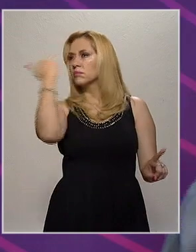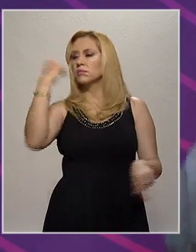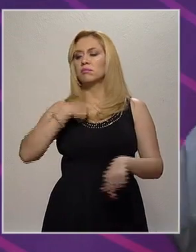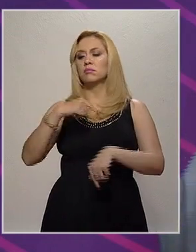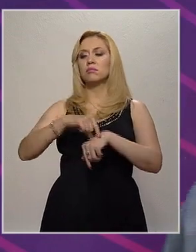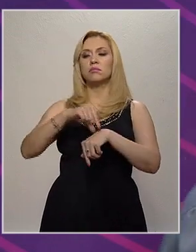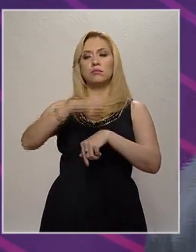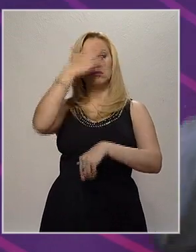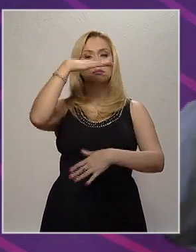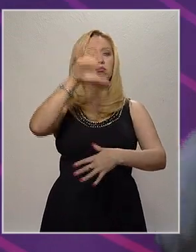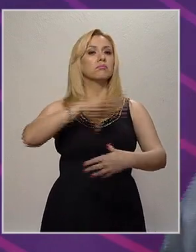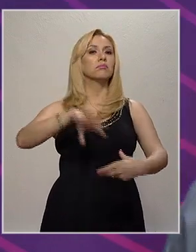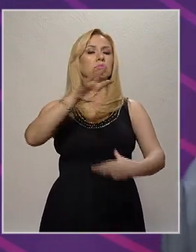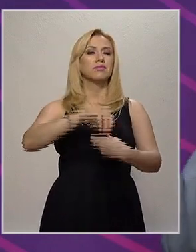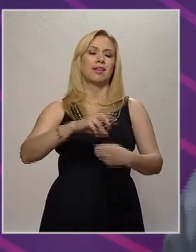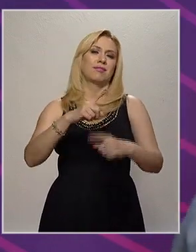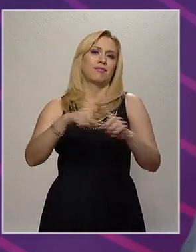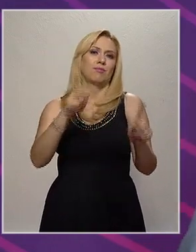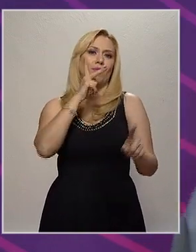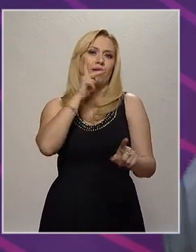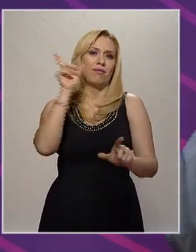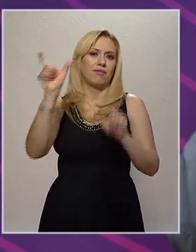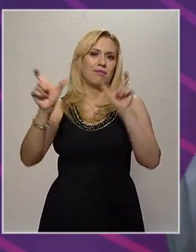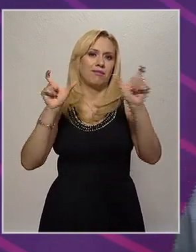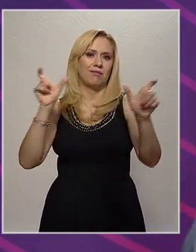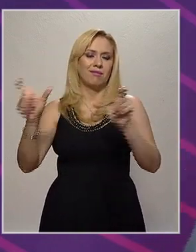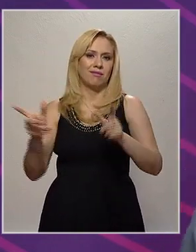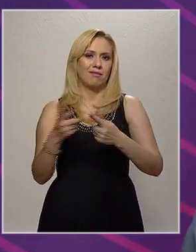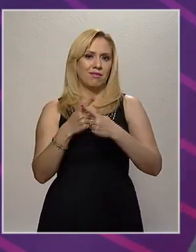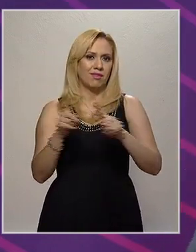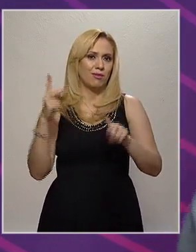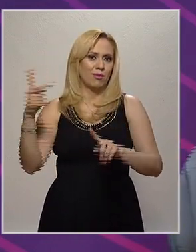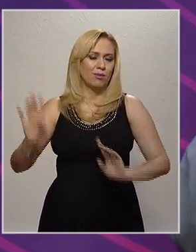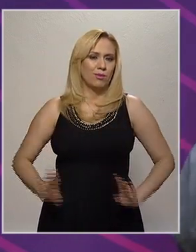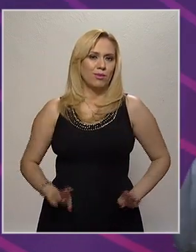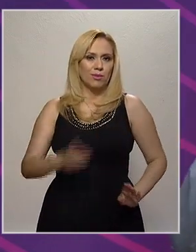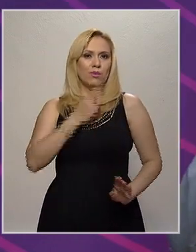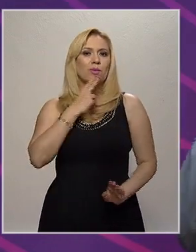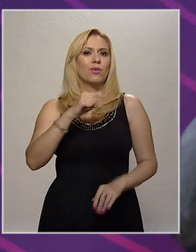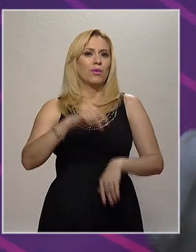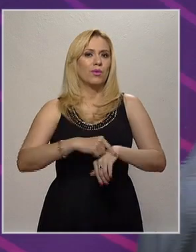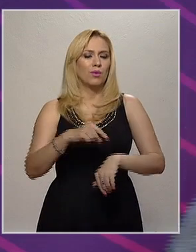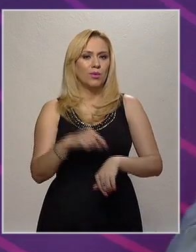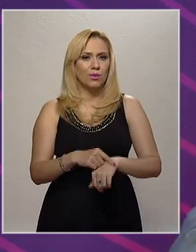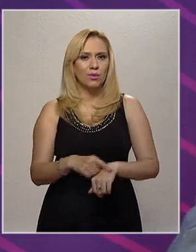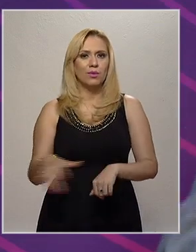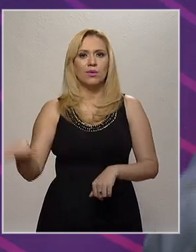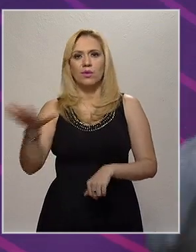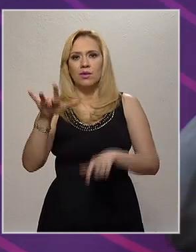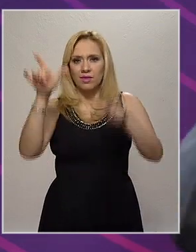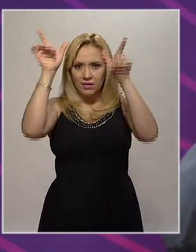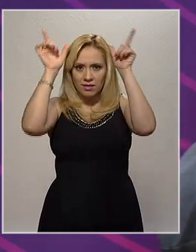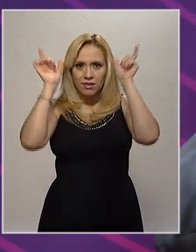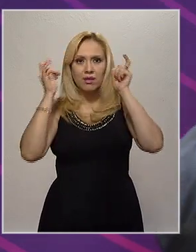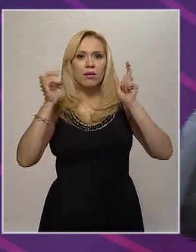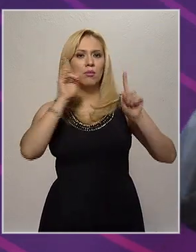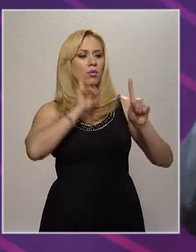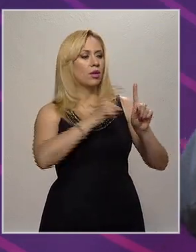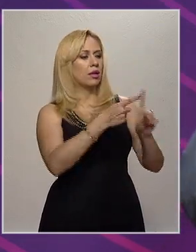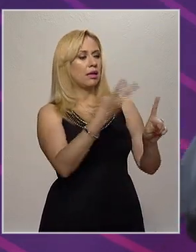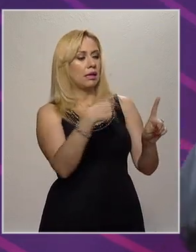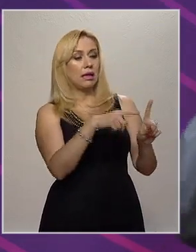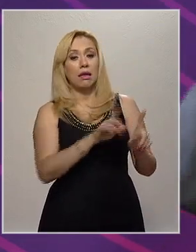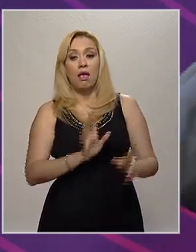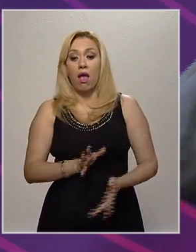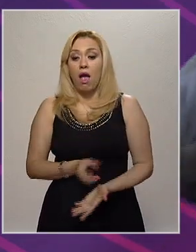médica en una relación clara de poder, en una simetría de poder entre el personal médico y la mujer que va a parir. Una mujer